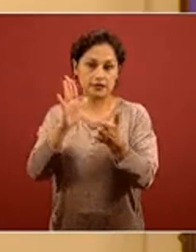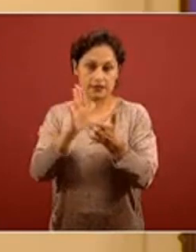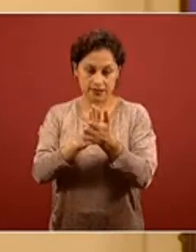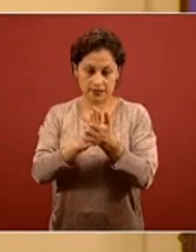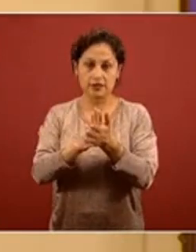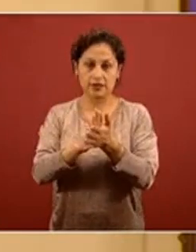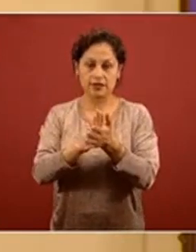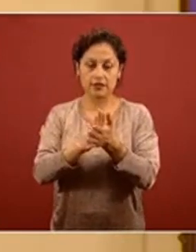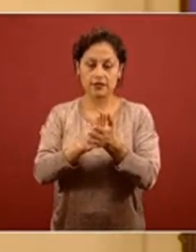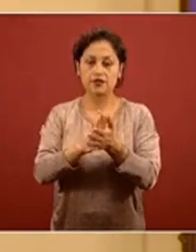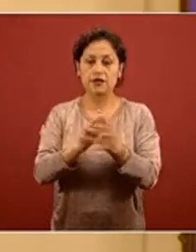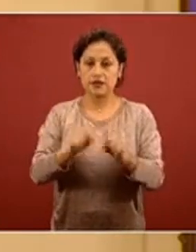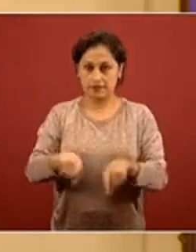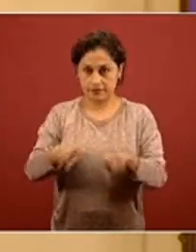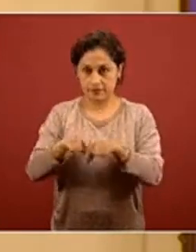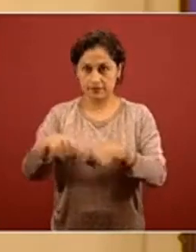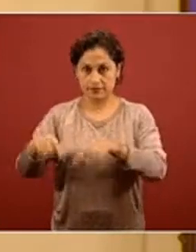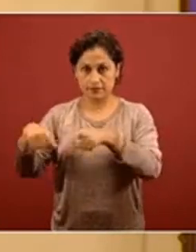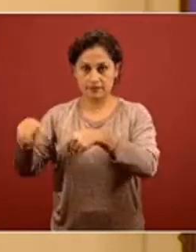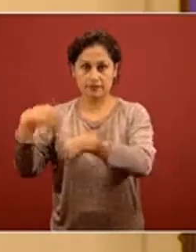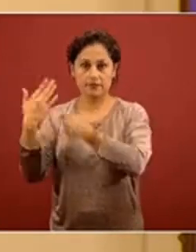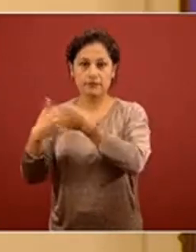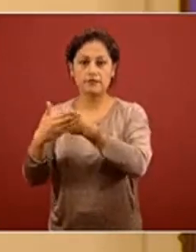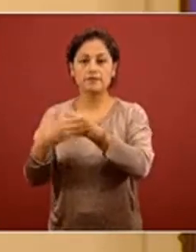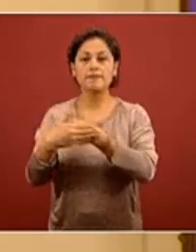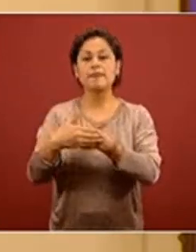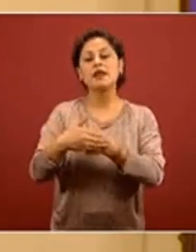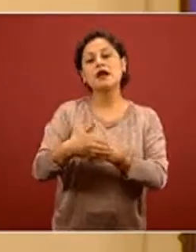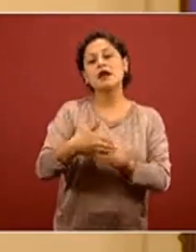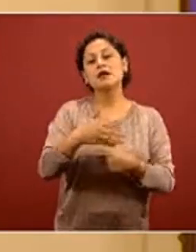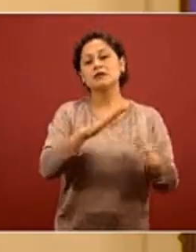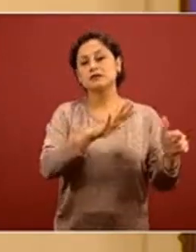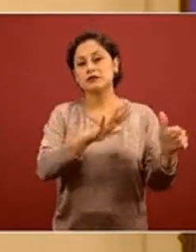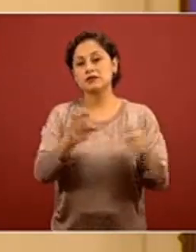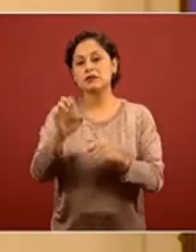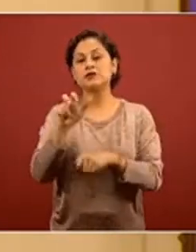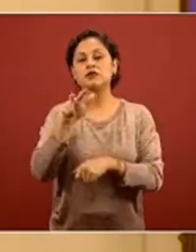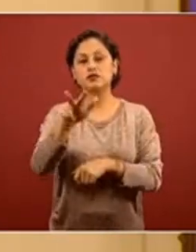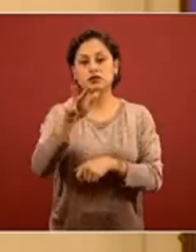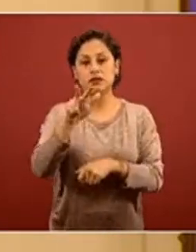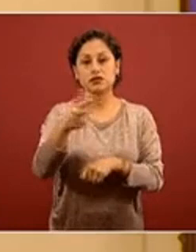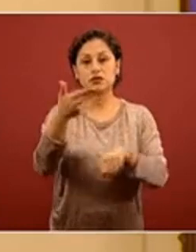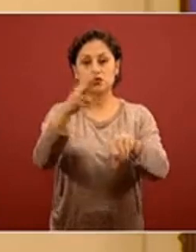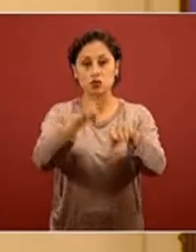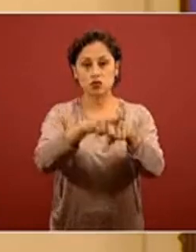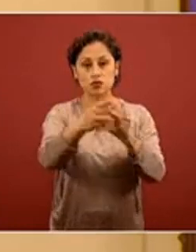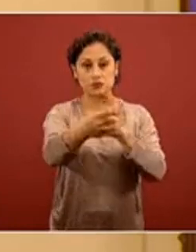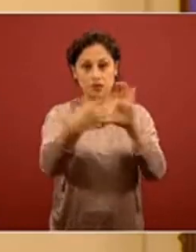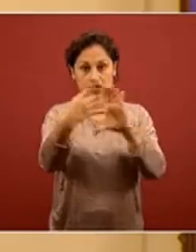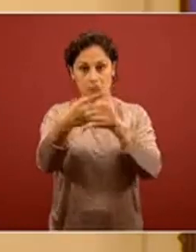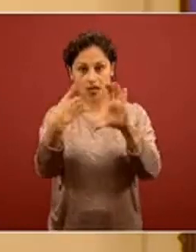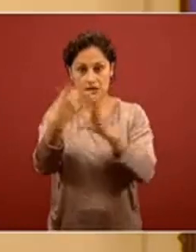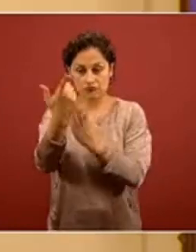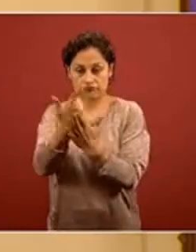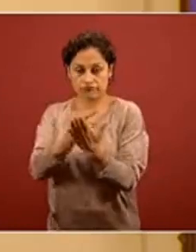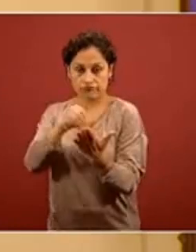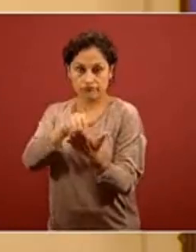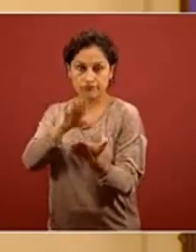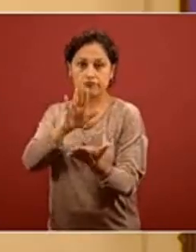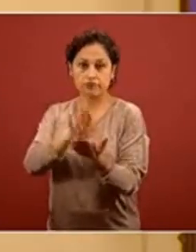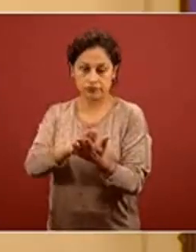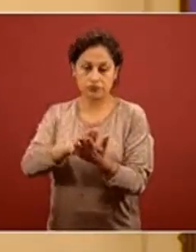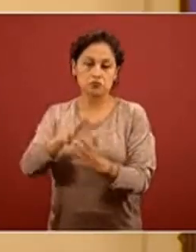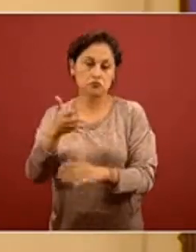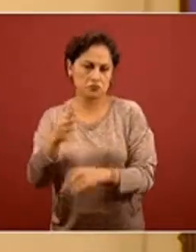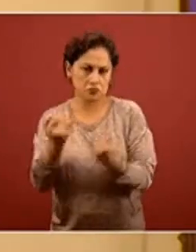2 diapositivas. 618 hospitales notificantes, este es un número similar al del día de ayer, de